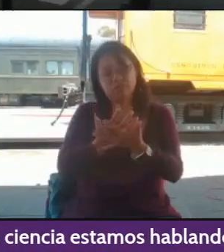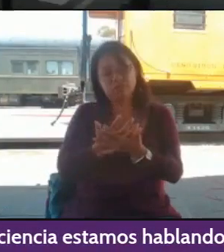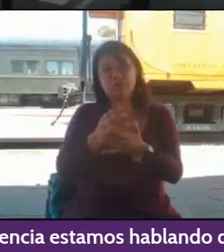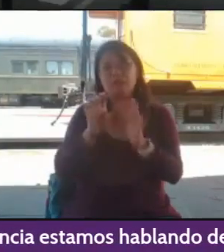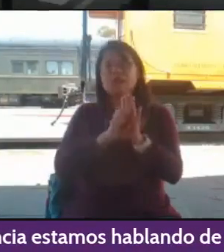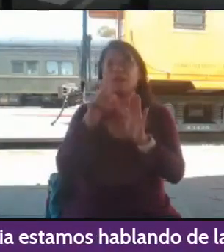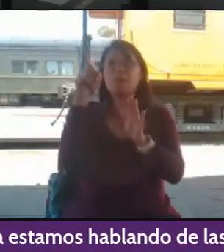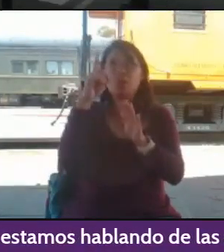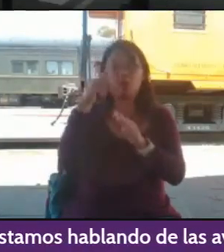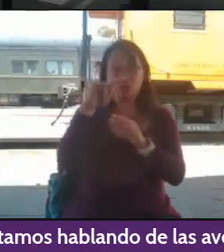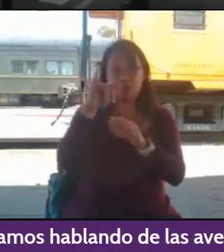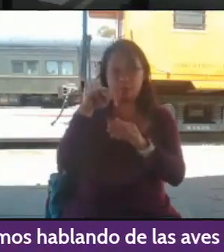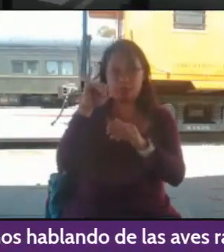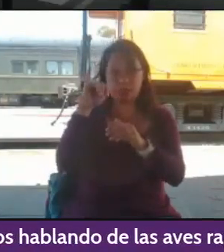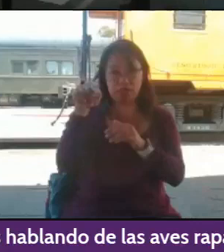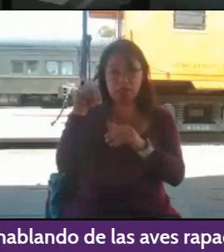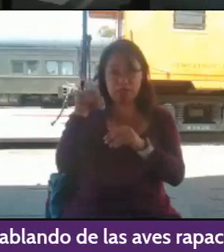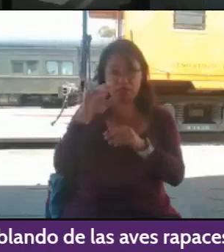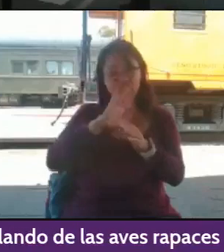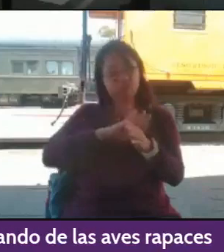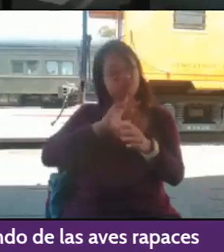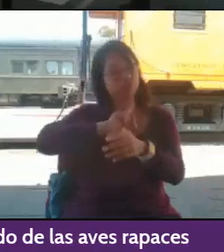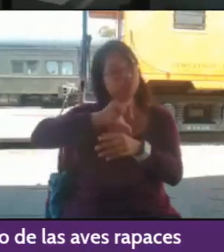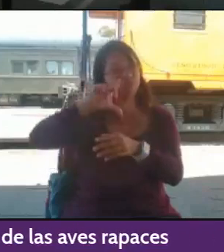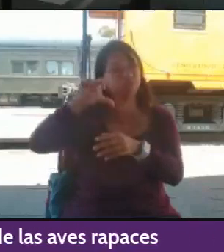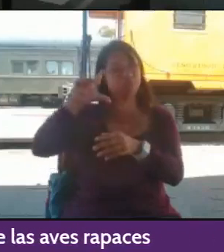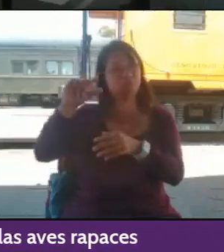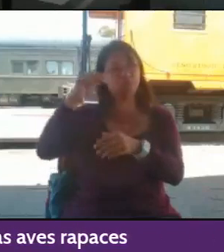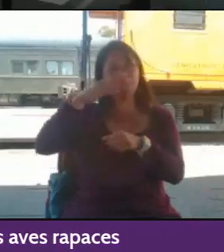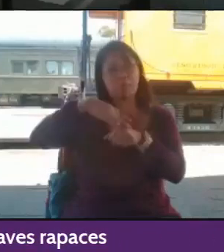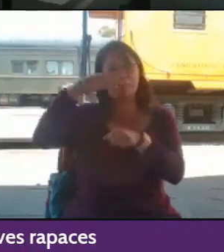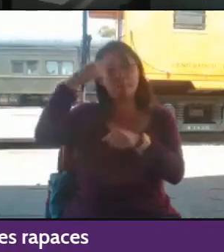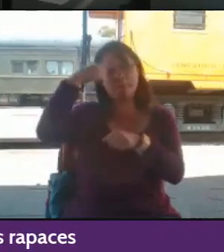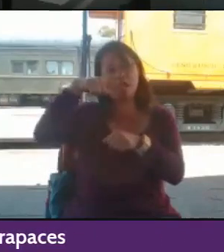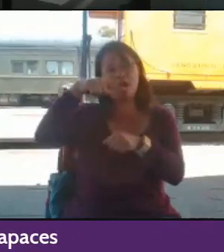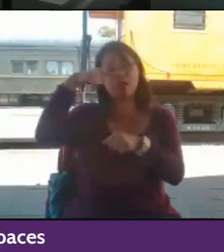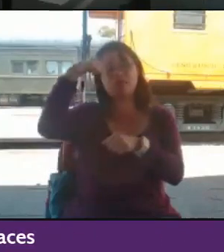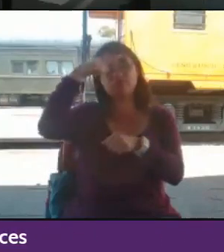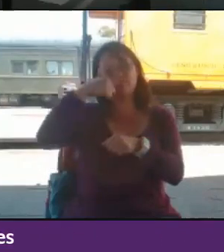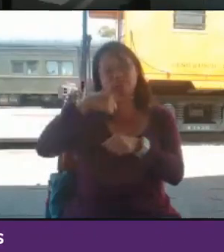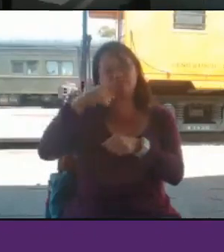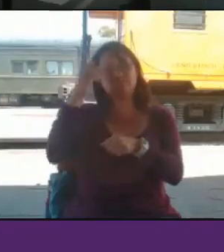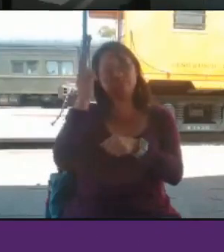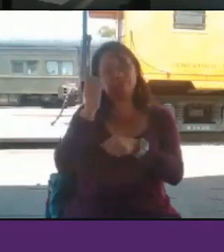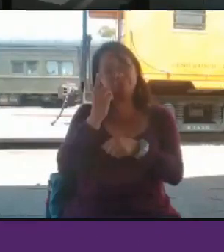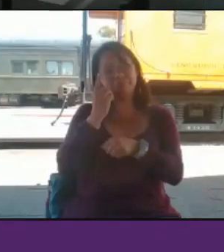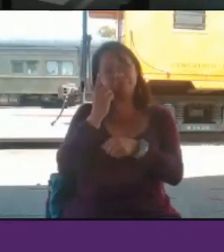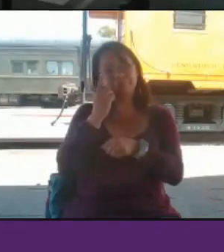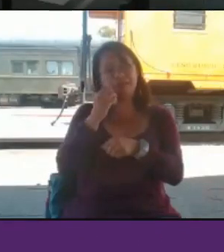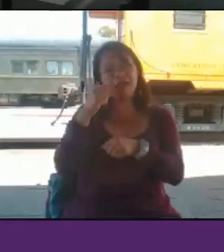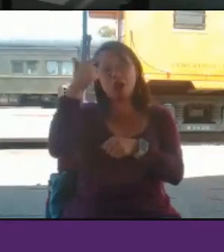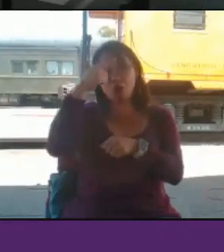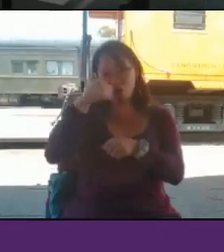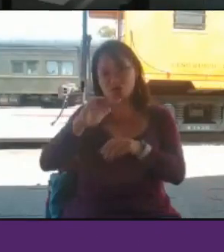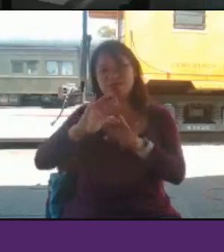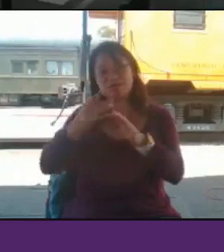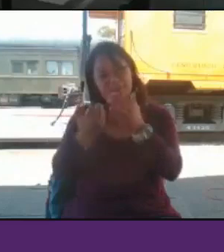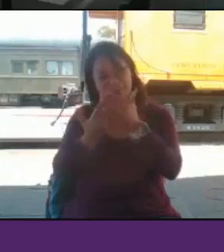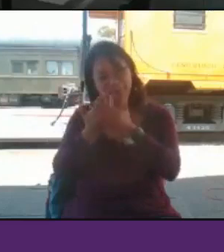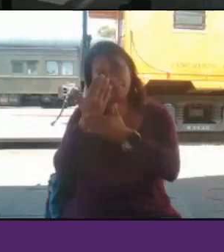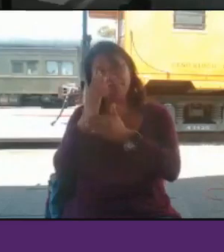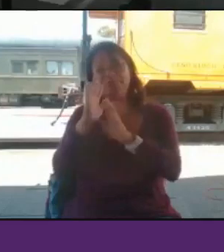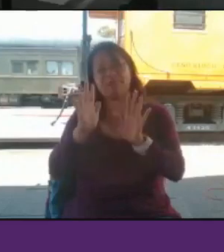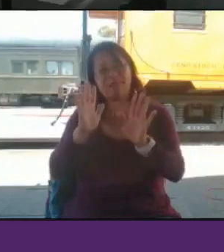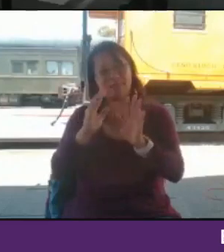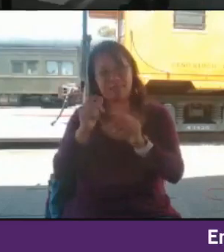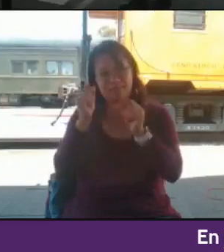se va directo a dormir y ya se despierta hasta el rato. Entonces, fíjense, por cierto, esta pelea duró varias horas, ¿eh? Estuvieron varias horas,